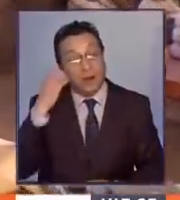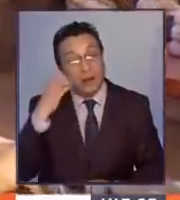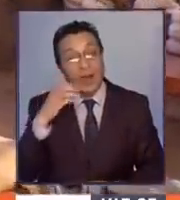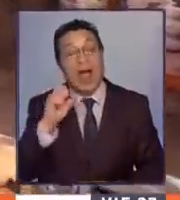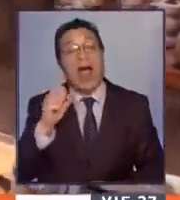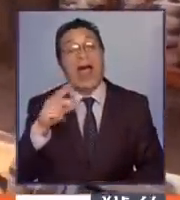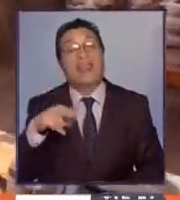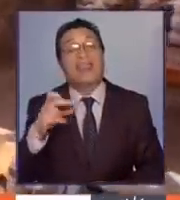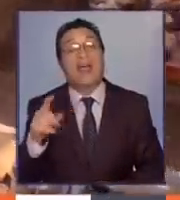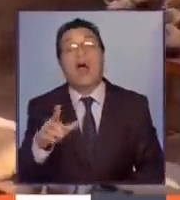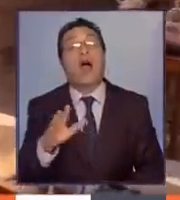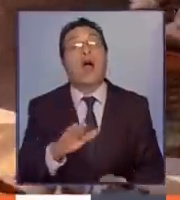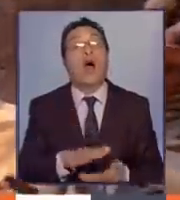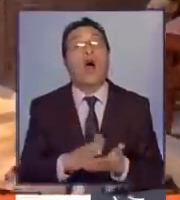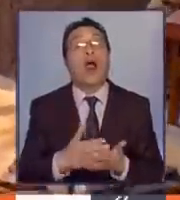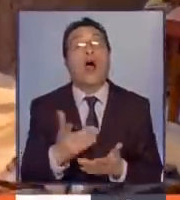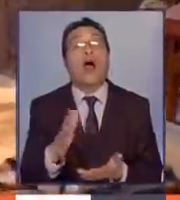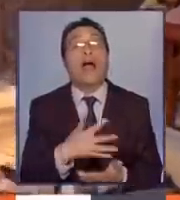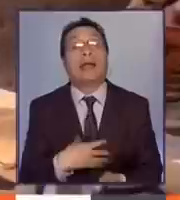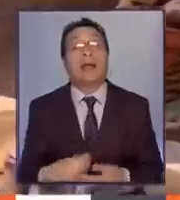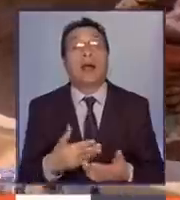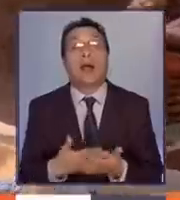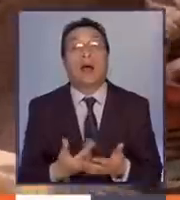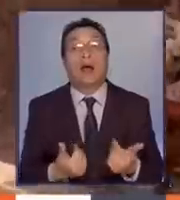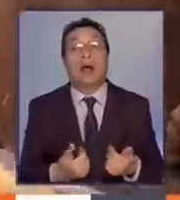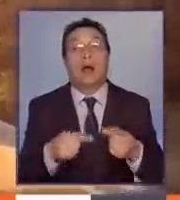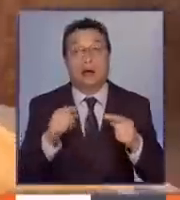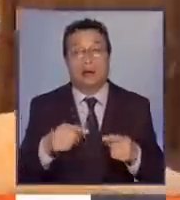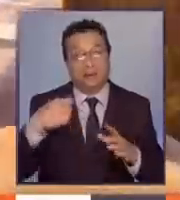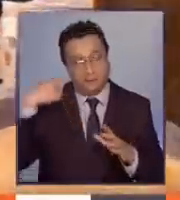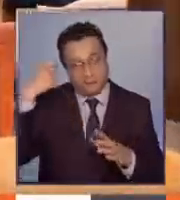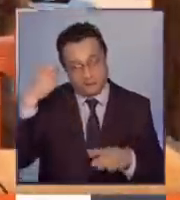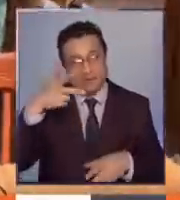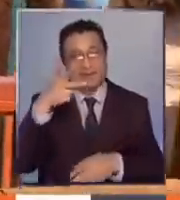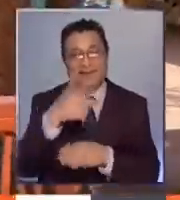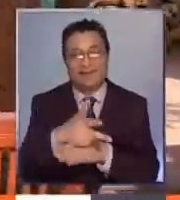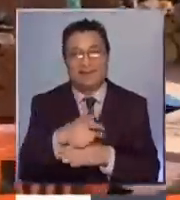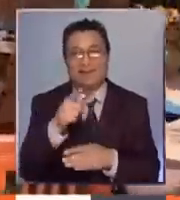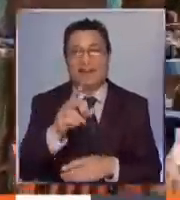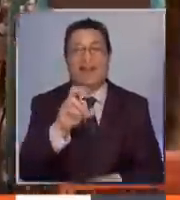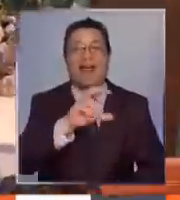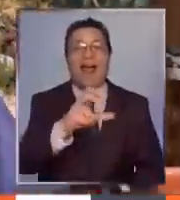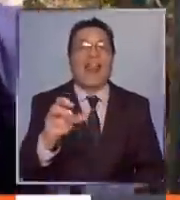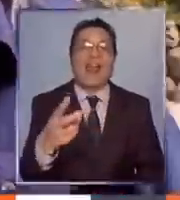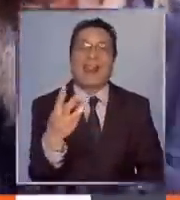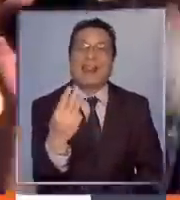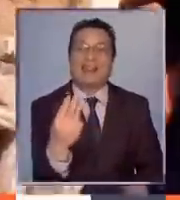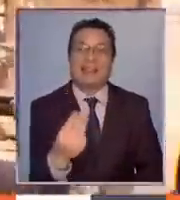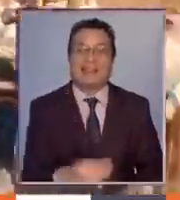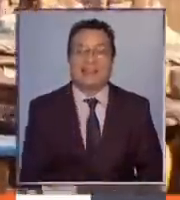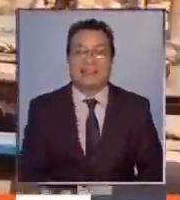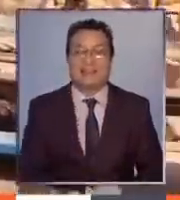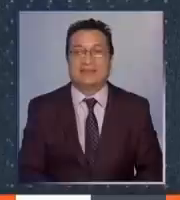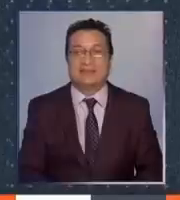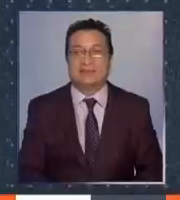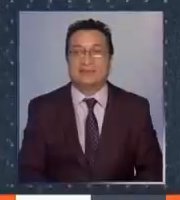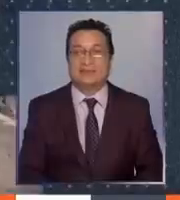Sí. Hola, hija. Sí. Estaba firmando a Javier aquí, a Canal 13.